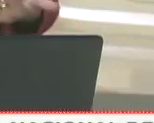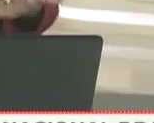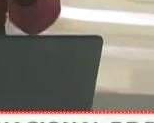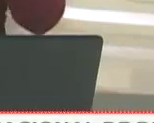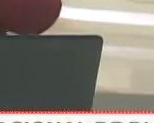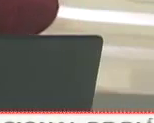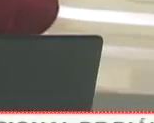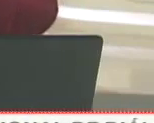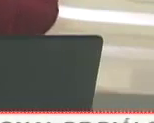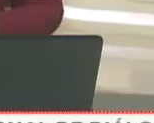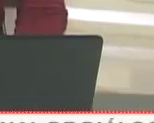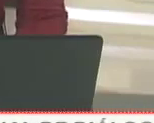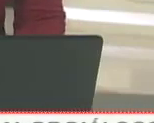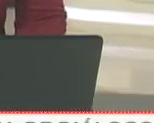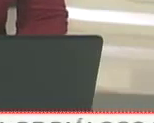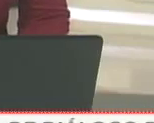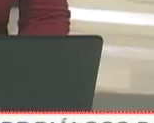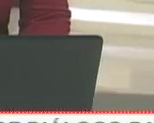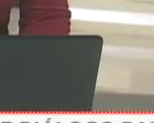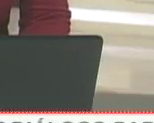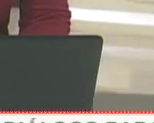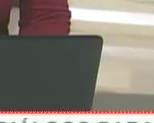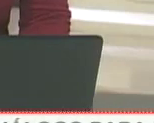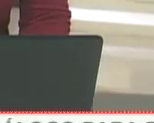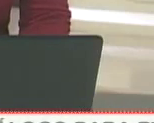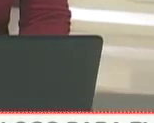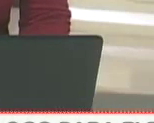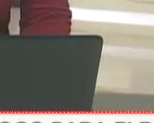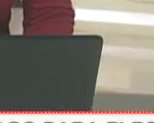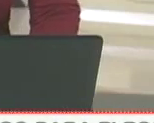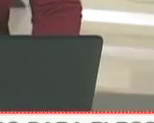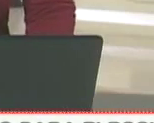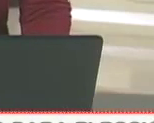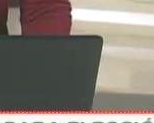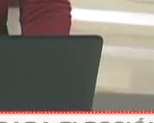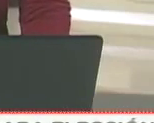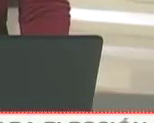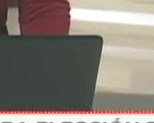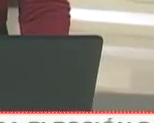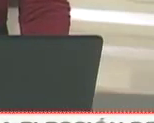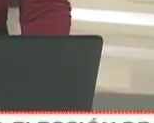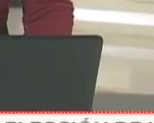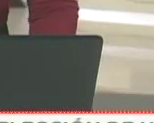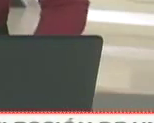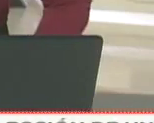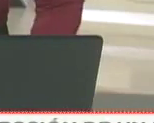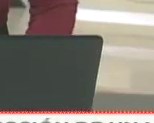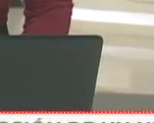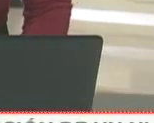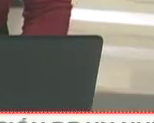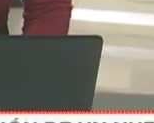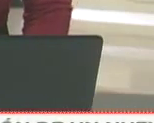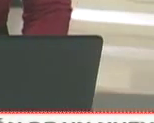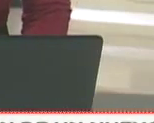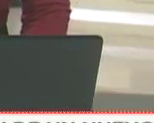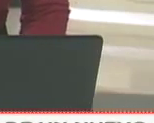para estudiar y desarrollar. De esta forma despedimos este contacto en directo. Continúen disfrutando de la programación que les ofrece Venezolana de Televisión.